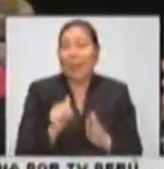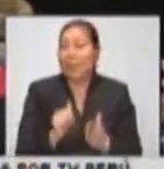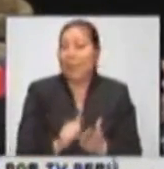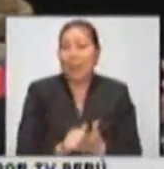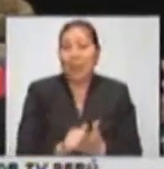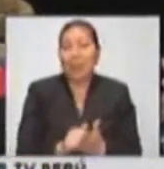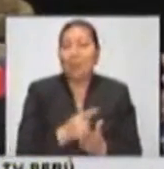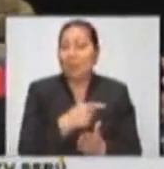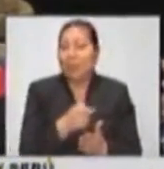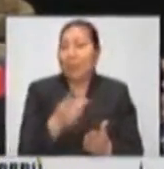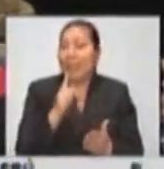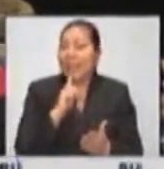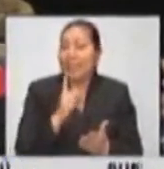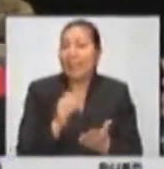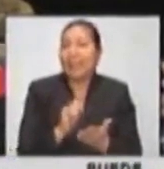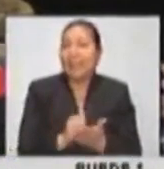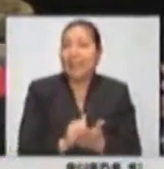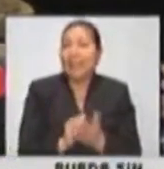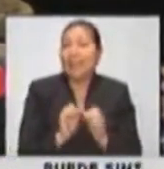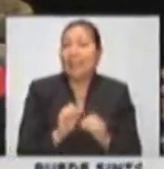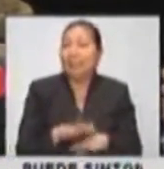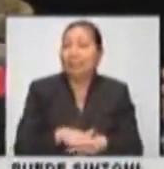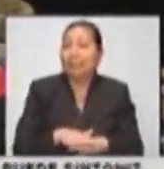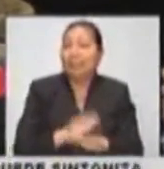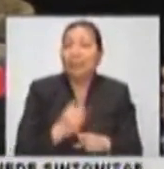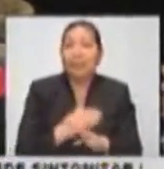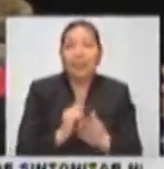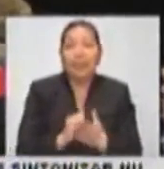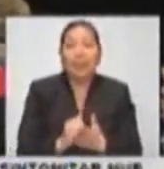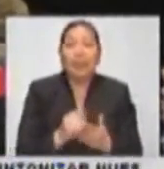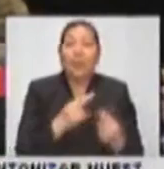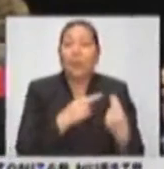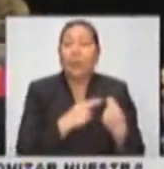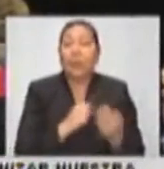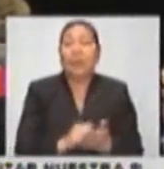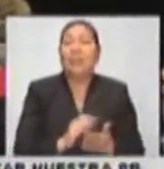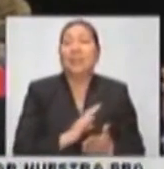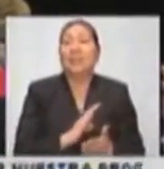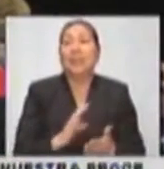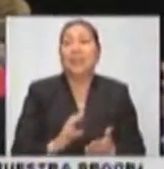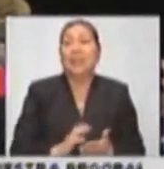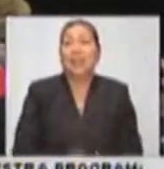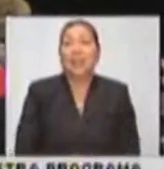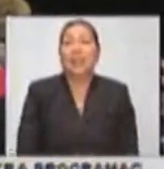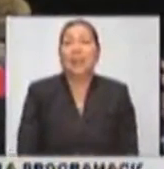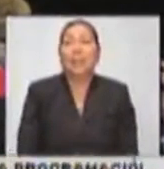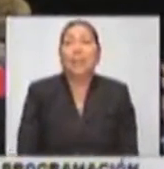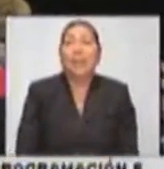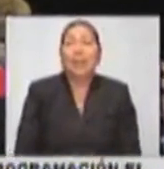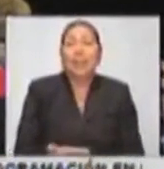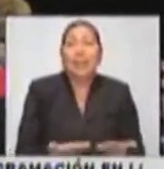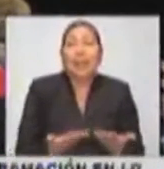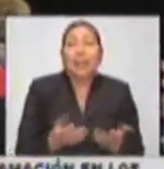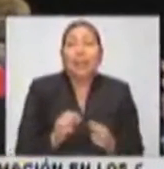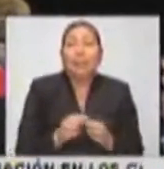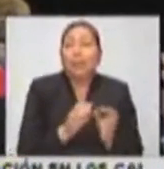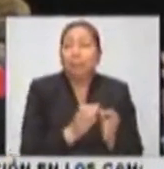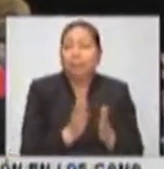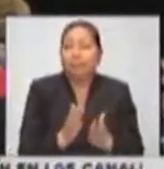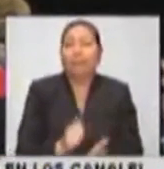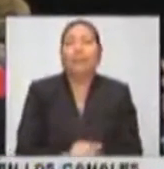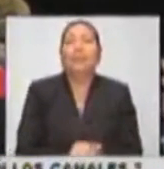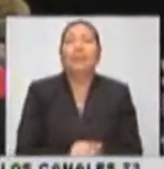ahí los tienen ustedes y esos son, digo, si pensamos son las mismas funciones que las funciones nuestras del Estado, quizá hay temas específicos,